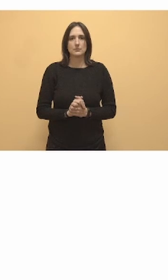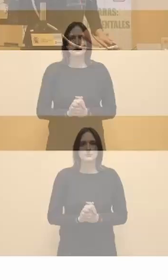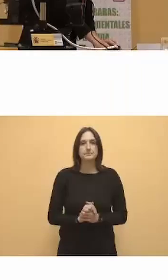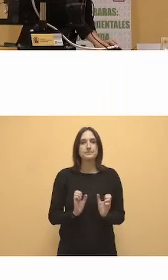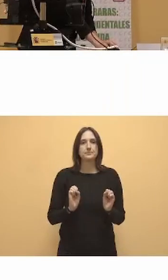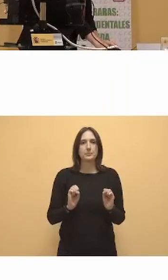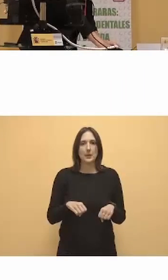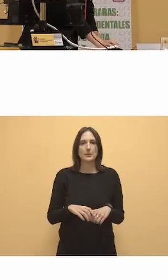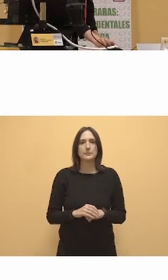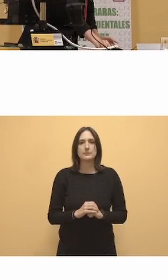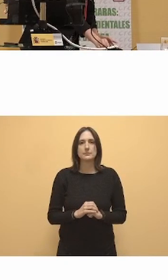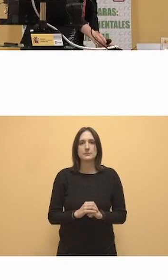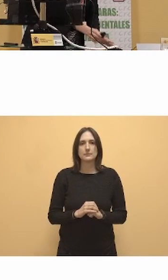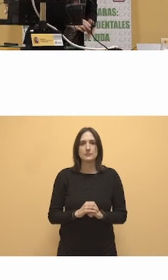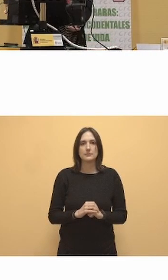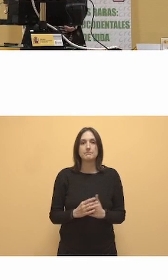Vale.